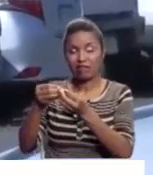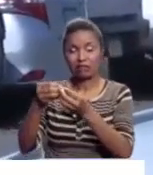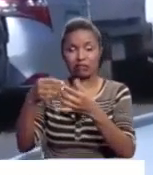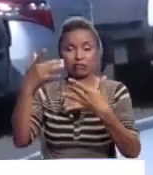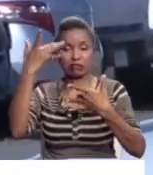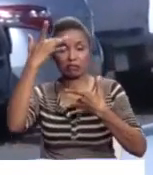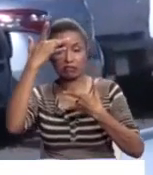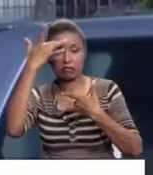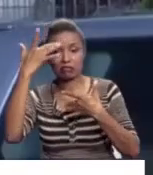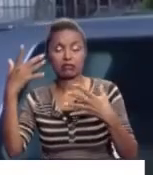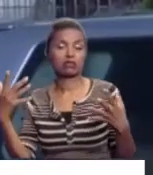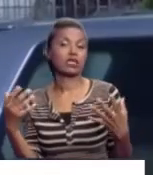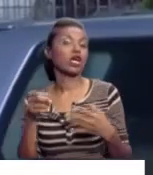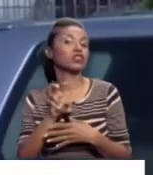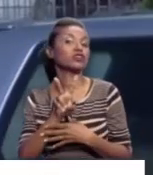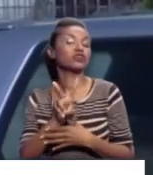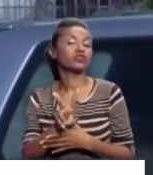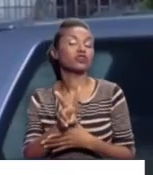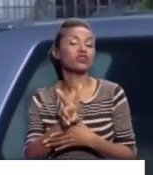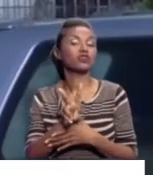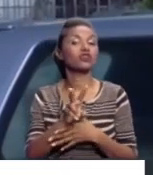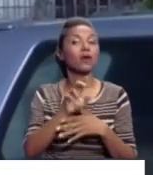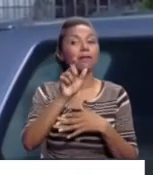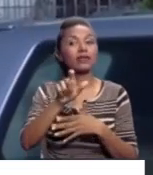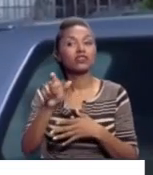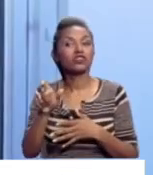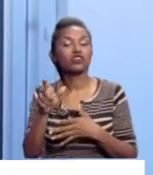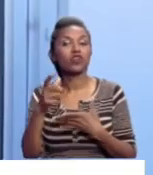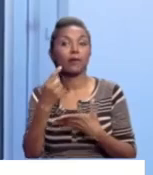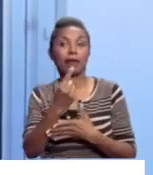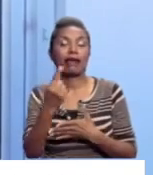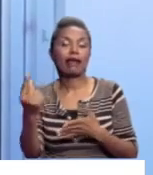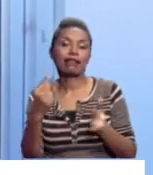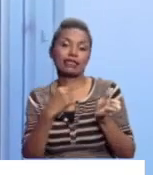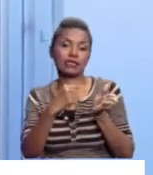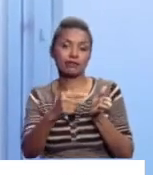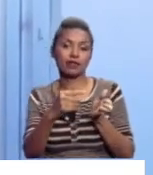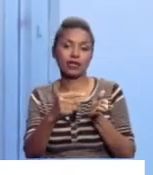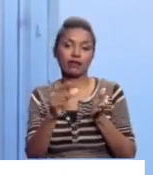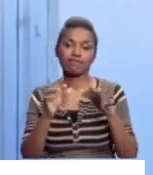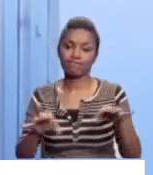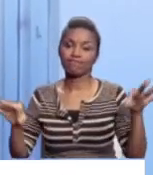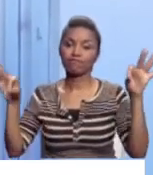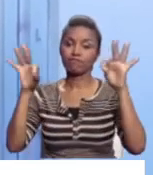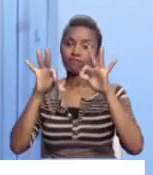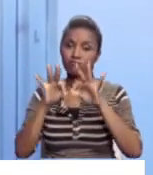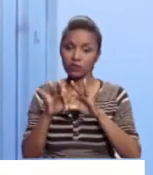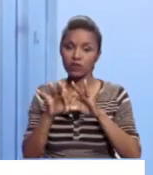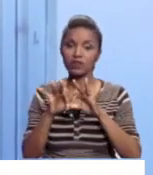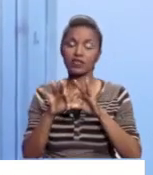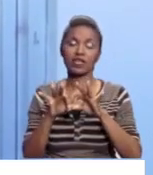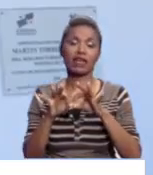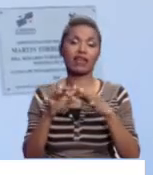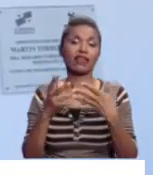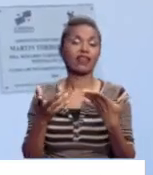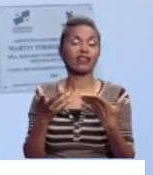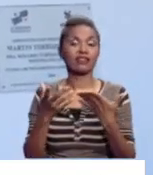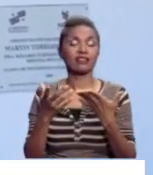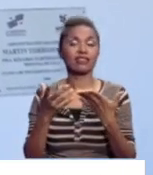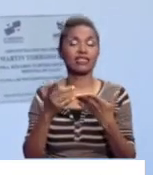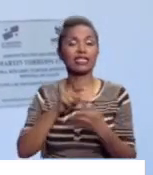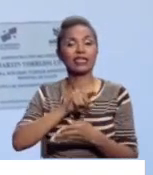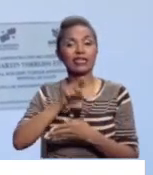en al menos hasta 2 casos por semana, una situación que según ellos es necesario ir bajando a través de campañas a la